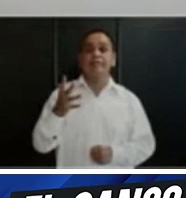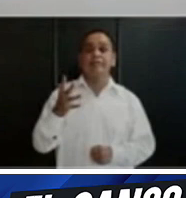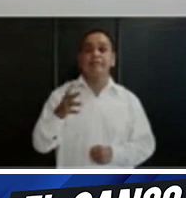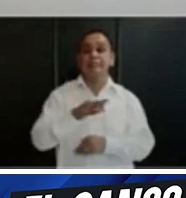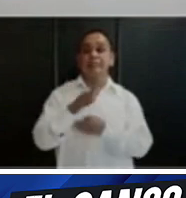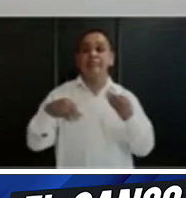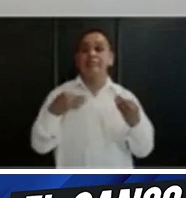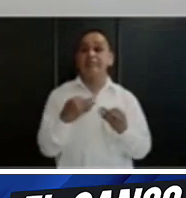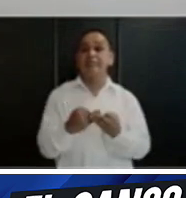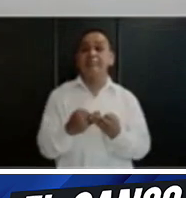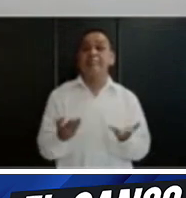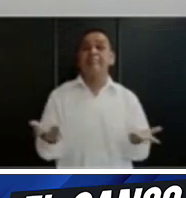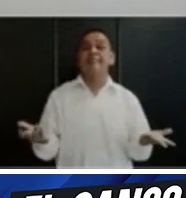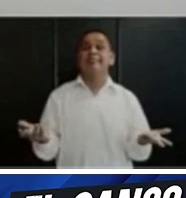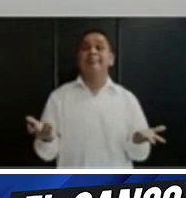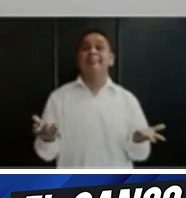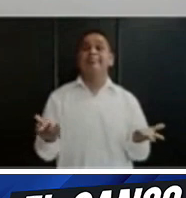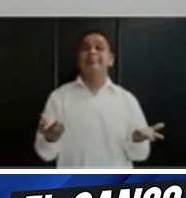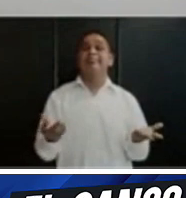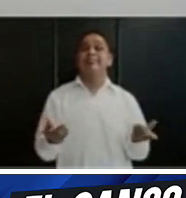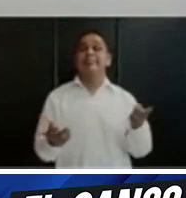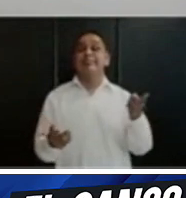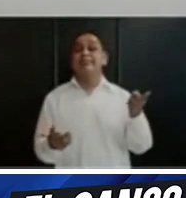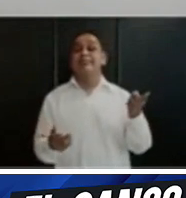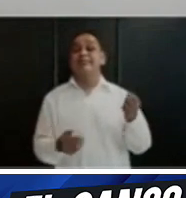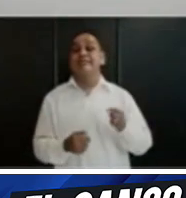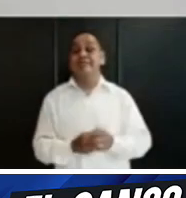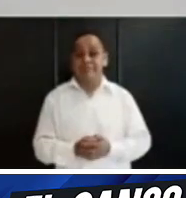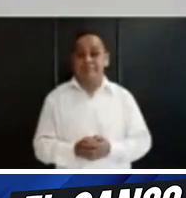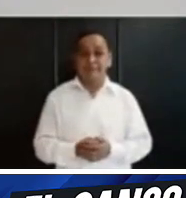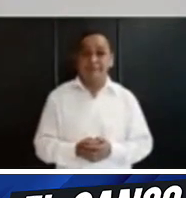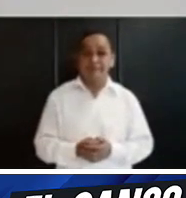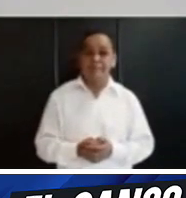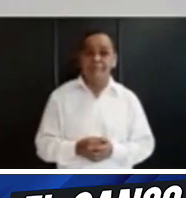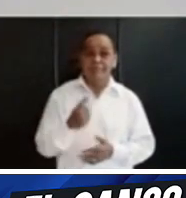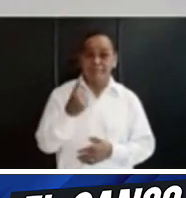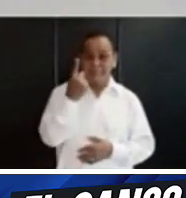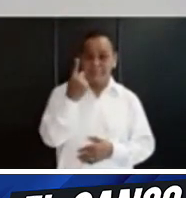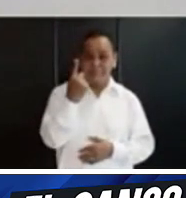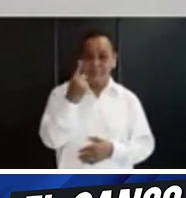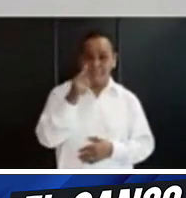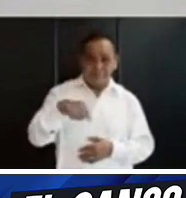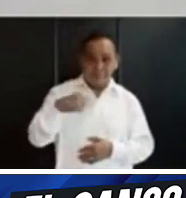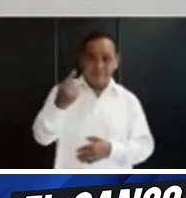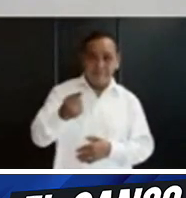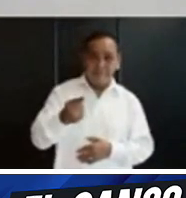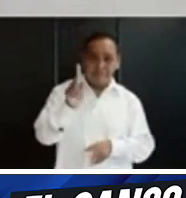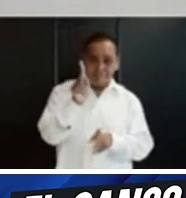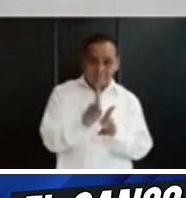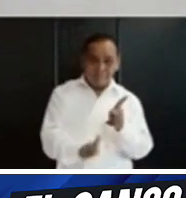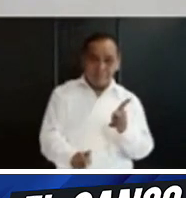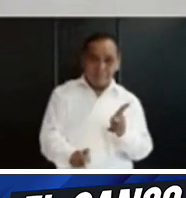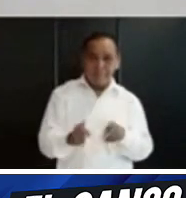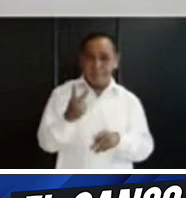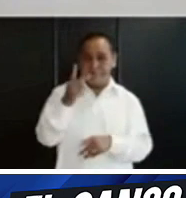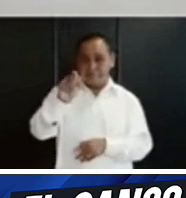paraíso fiscal. Panamá, no puede ser. En una sale el otro embarque.